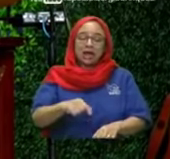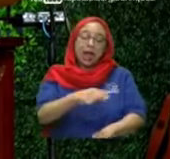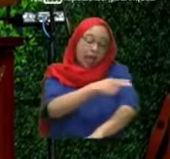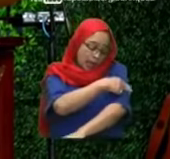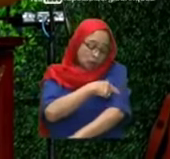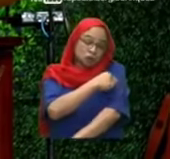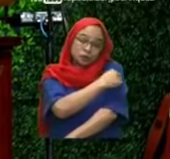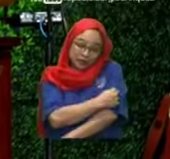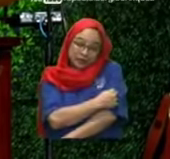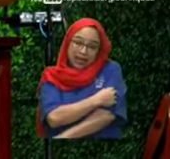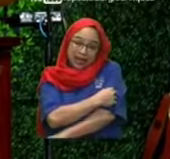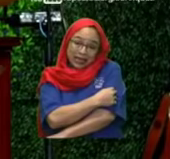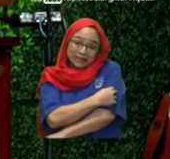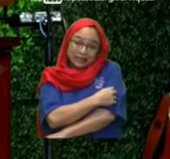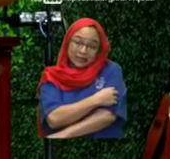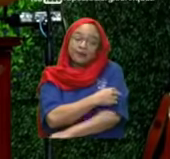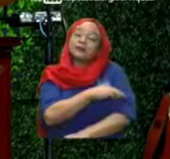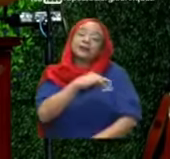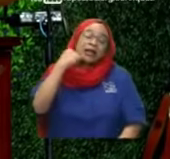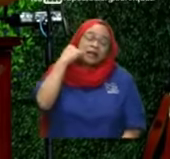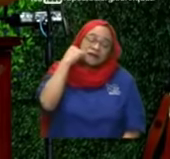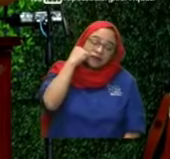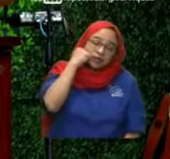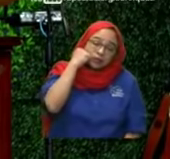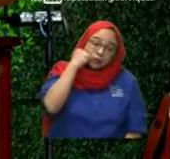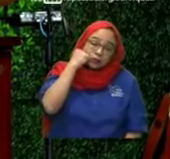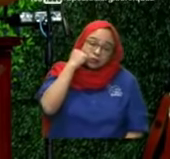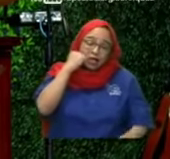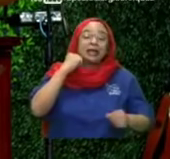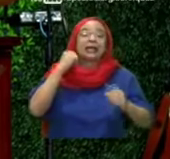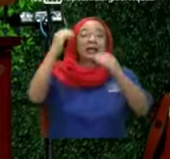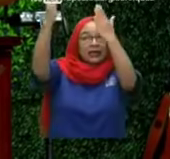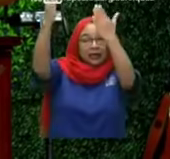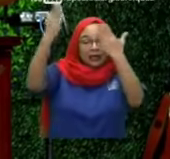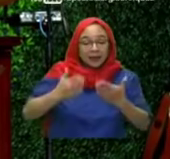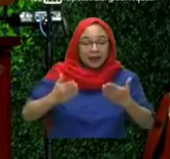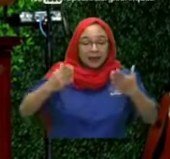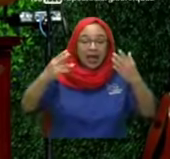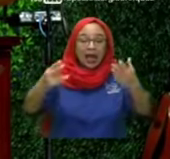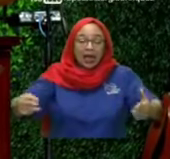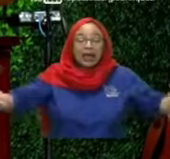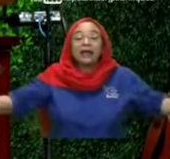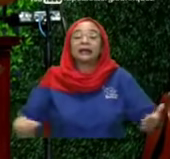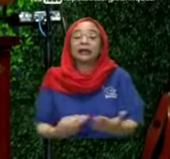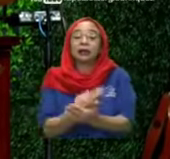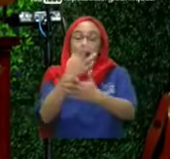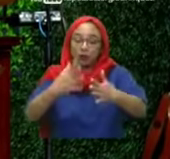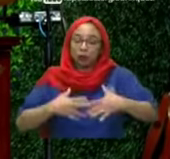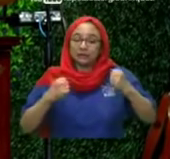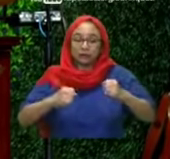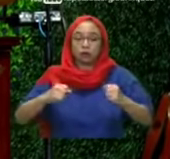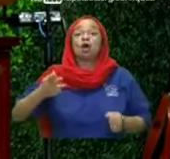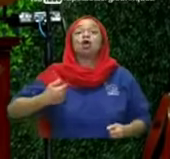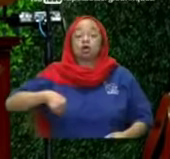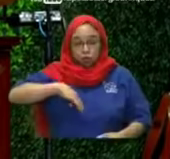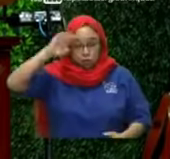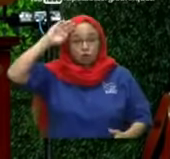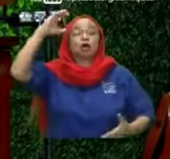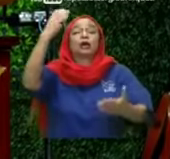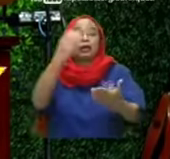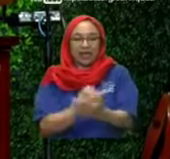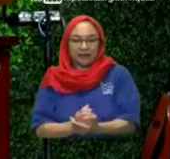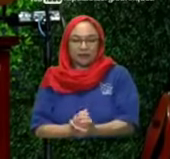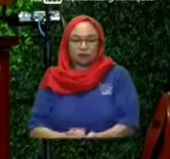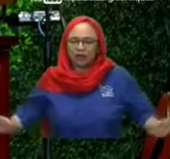que venga el renuevo de la salud. Lo creemos, lo creemos, lo creemos.